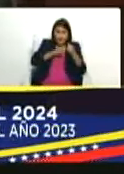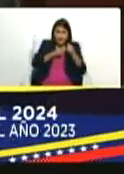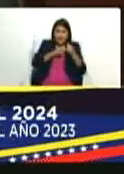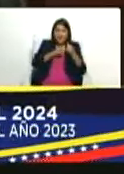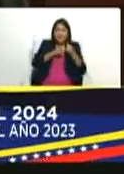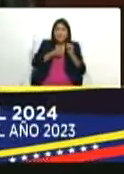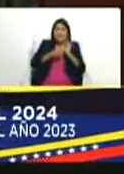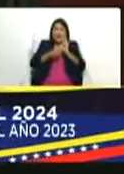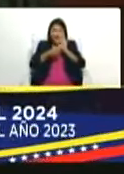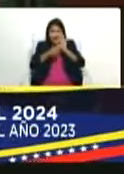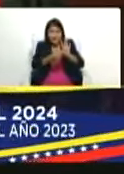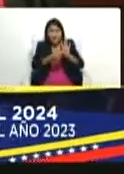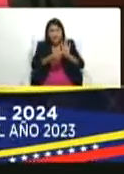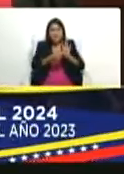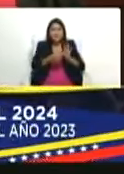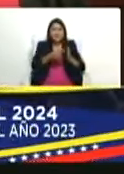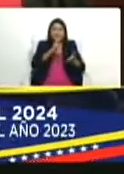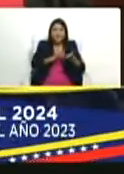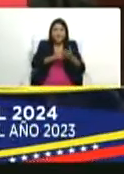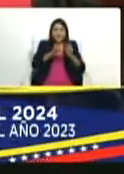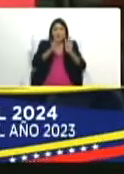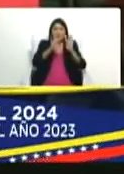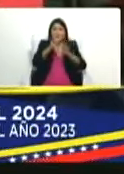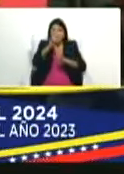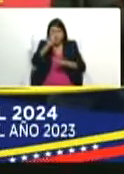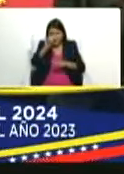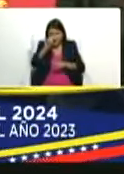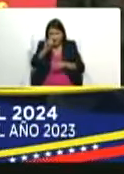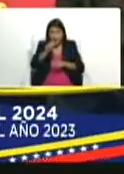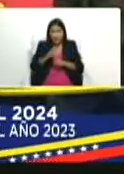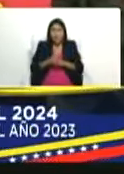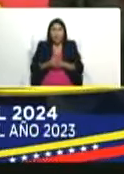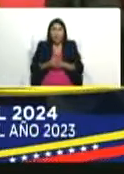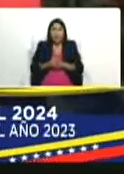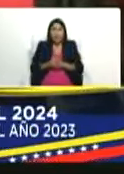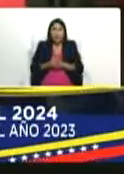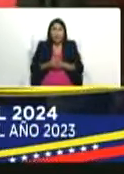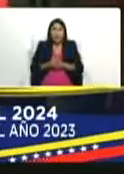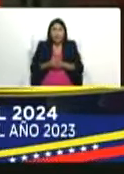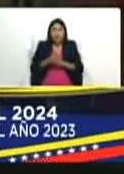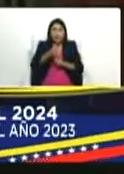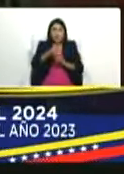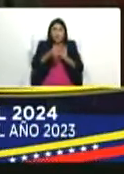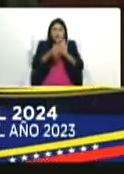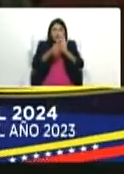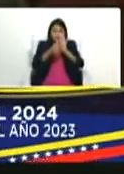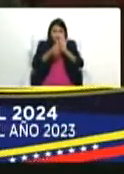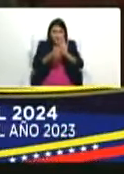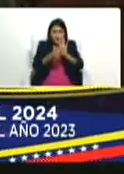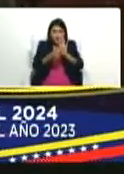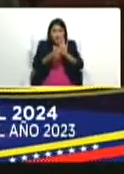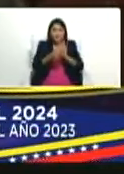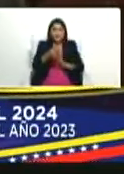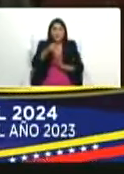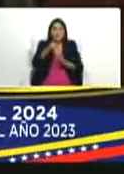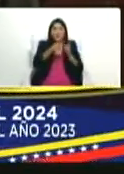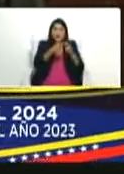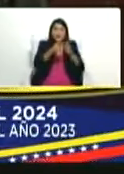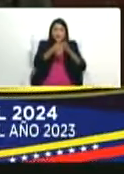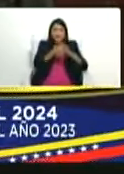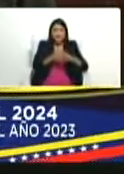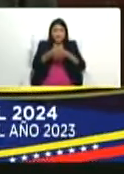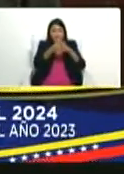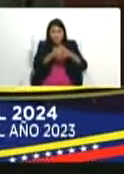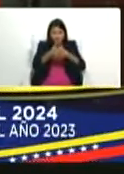de 1920. Son muchas las razones por las que Estados Unidos deseaba